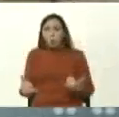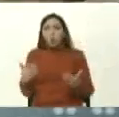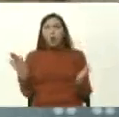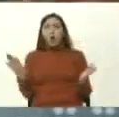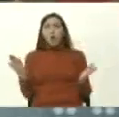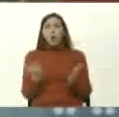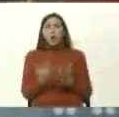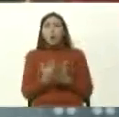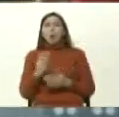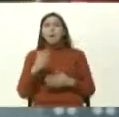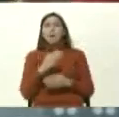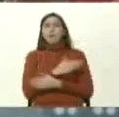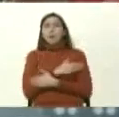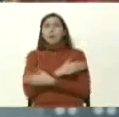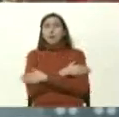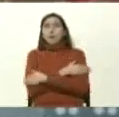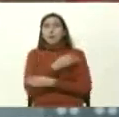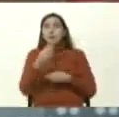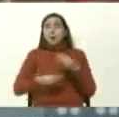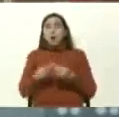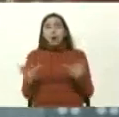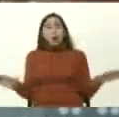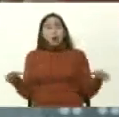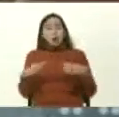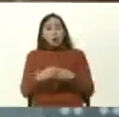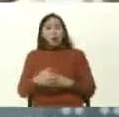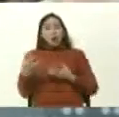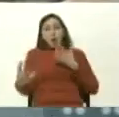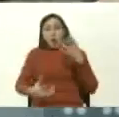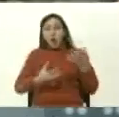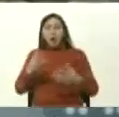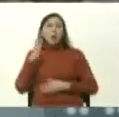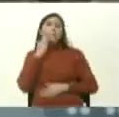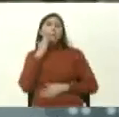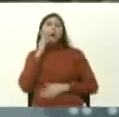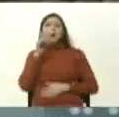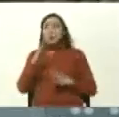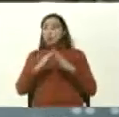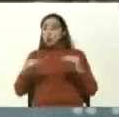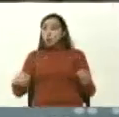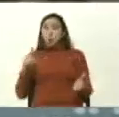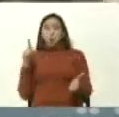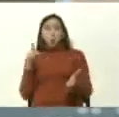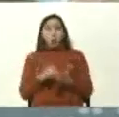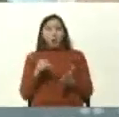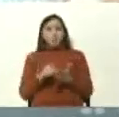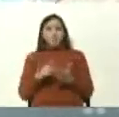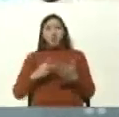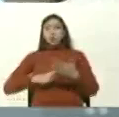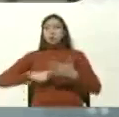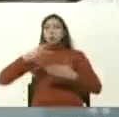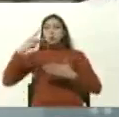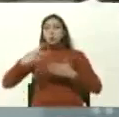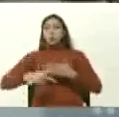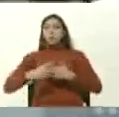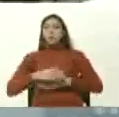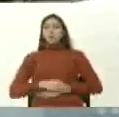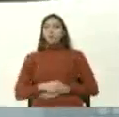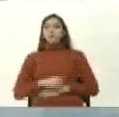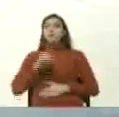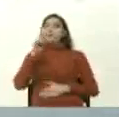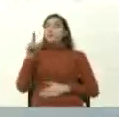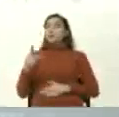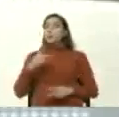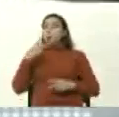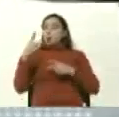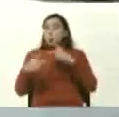educativa. Yo quiero felicitar a las madres cocineras, a todos quienes participan de este programa. Y vimos también, bueno, el